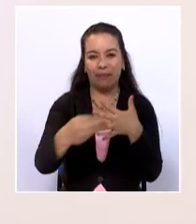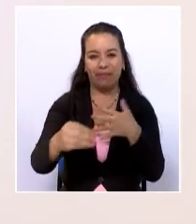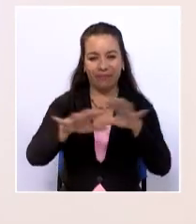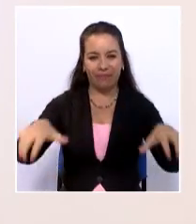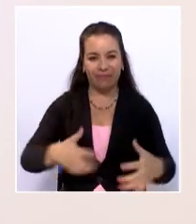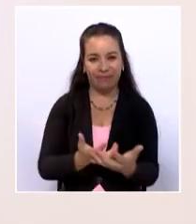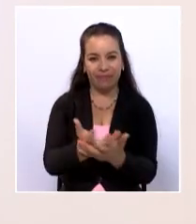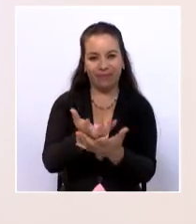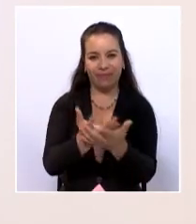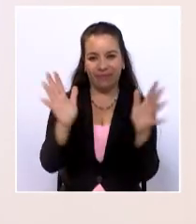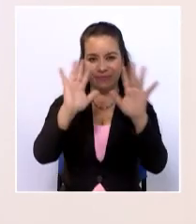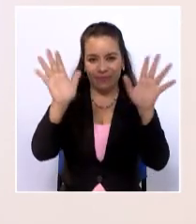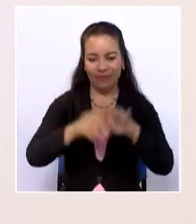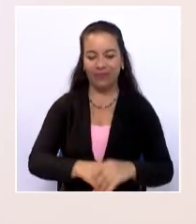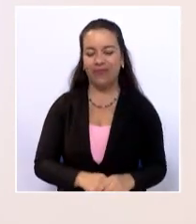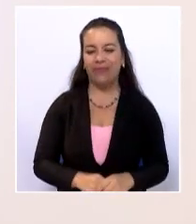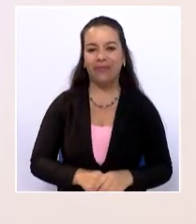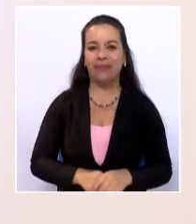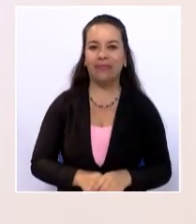consejos